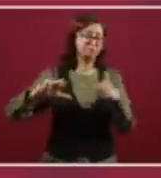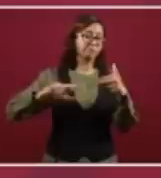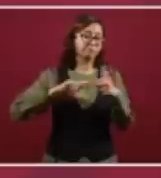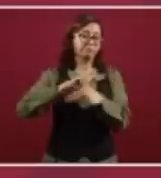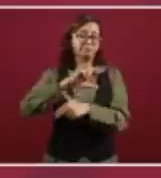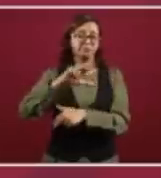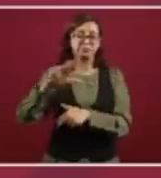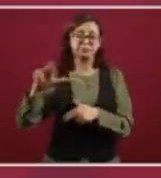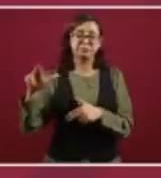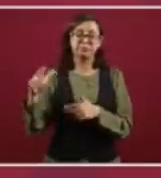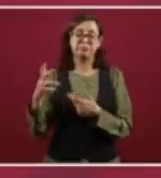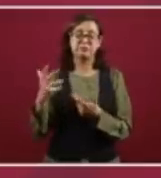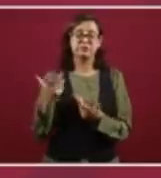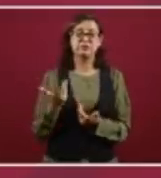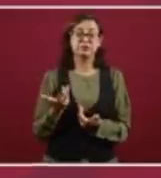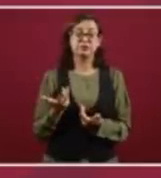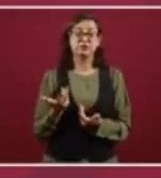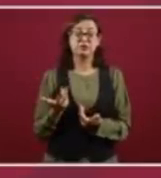que se